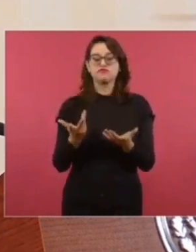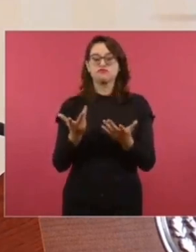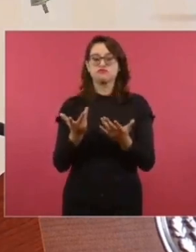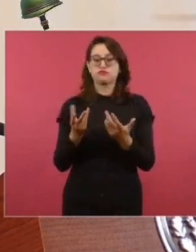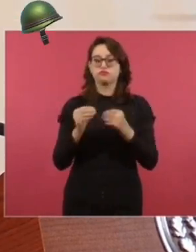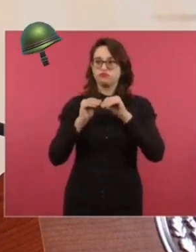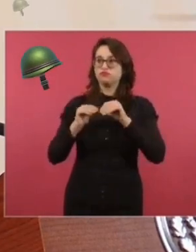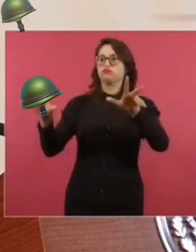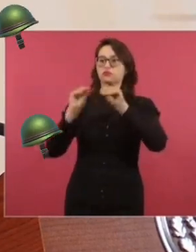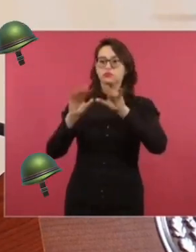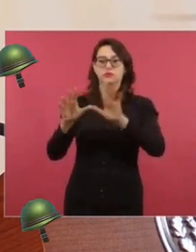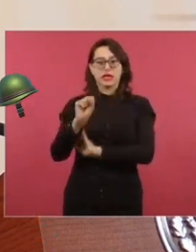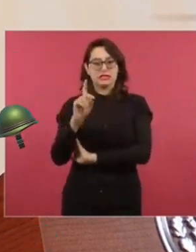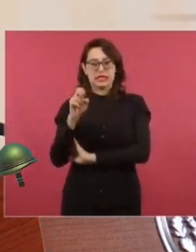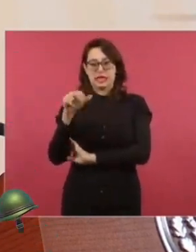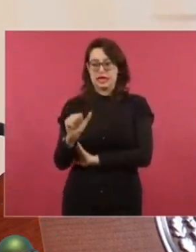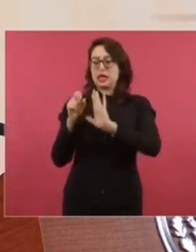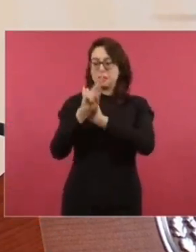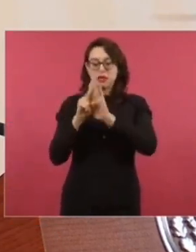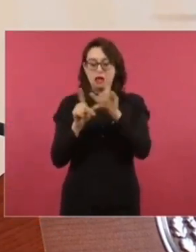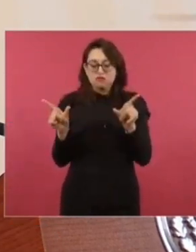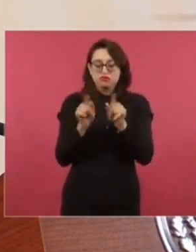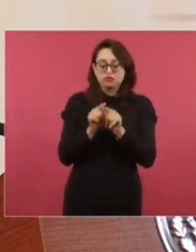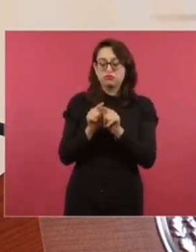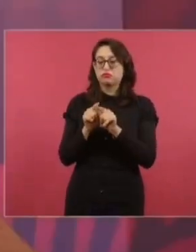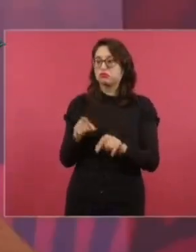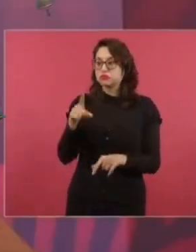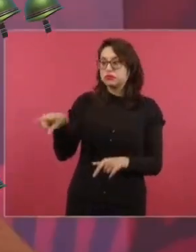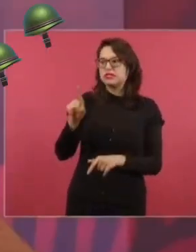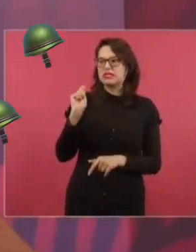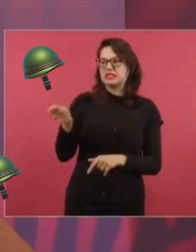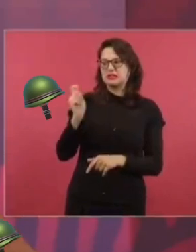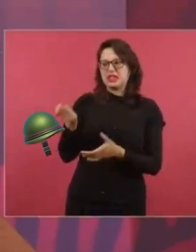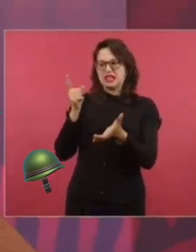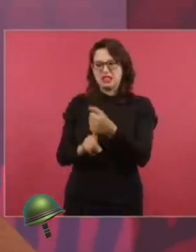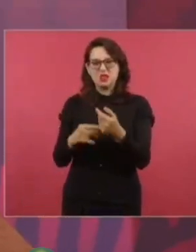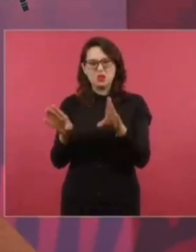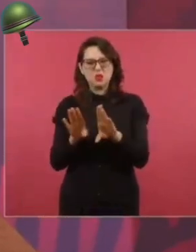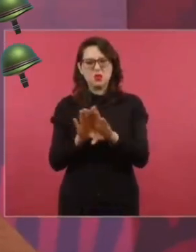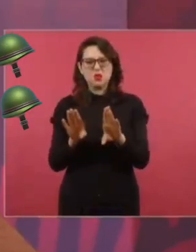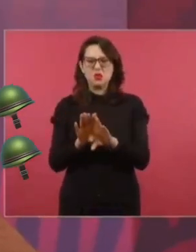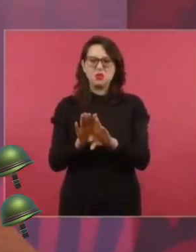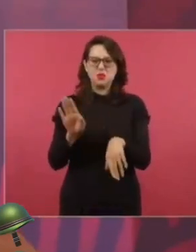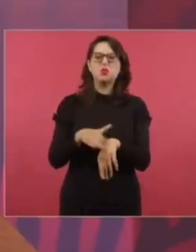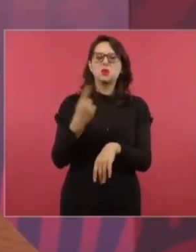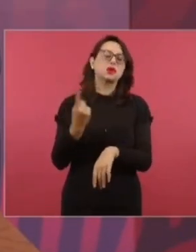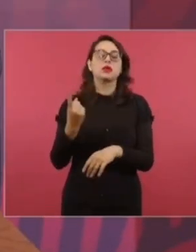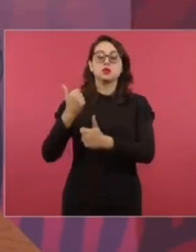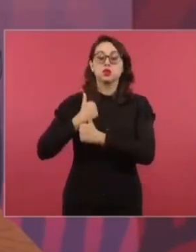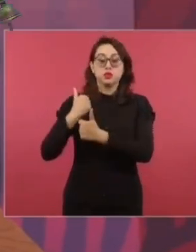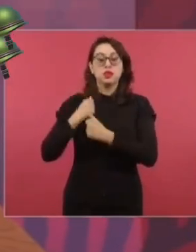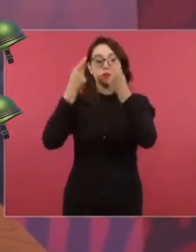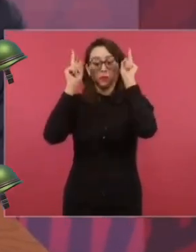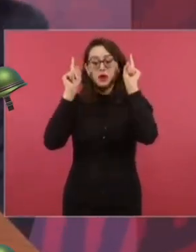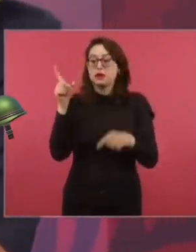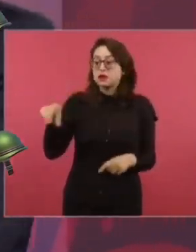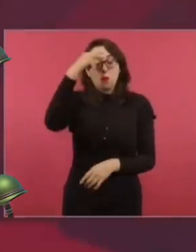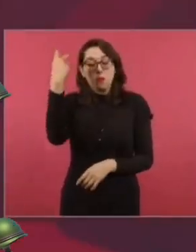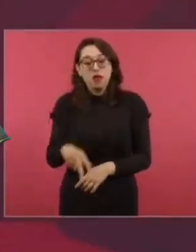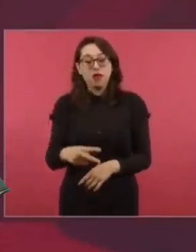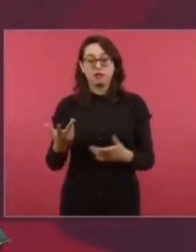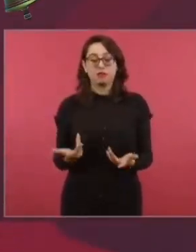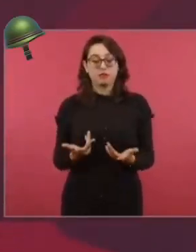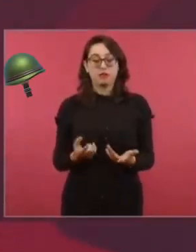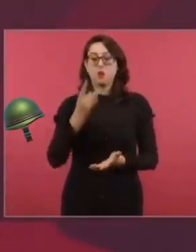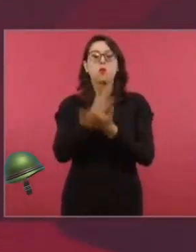corto de lo que es el ejército mexicano de sus orígenes el marino el soldado es un pueblo uniformado